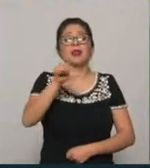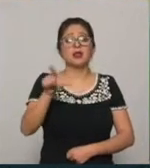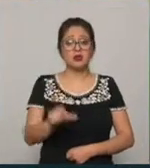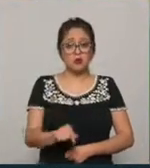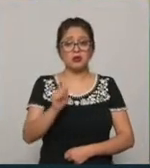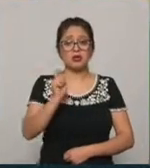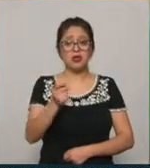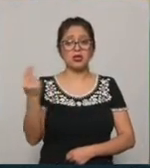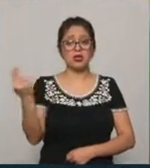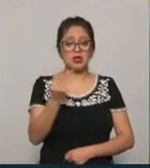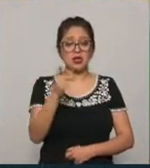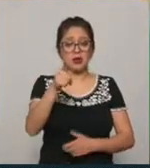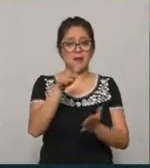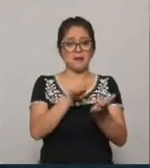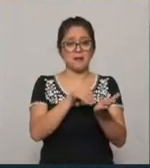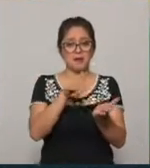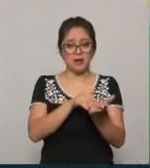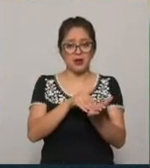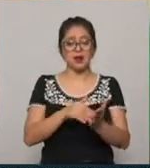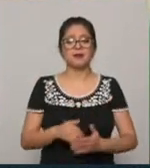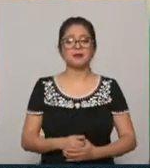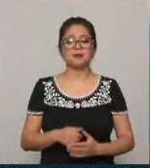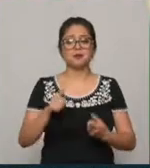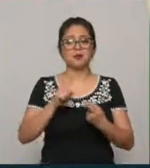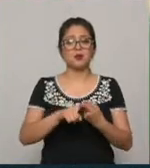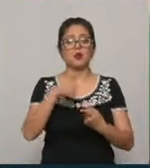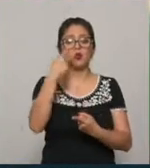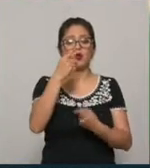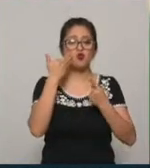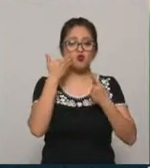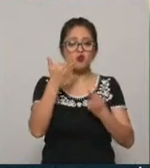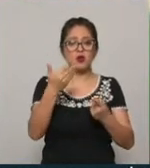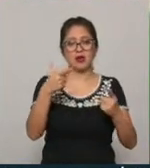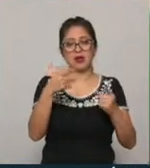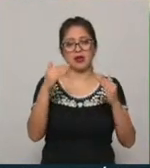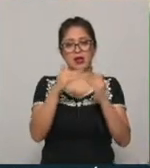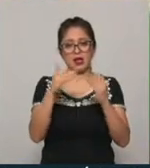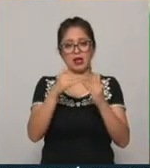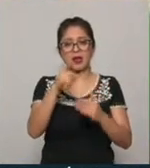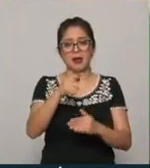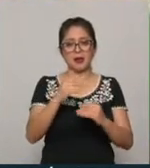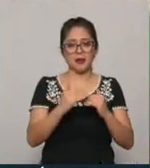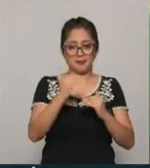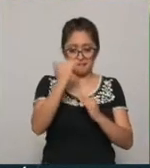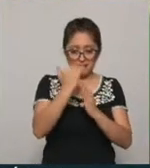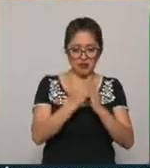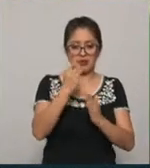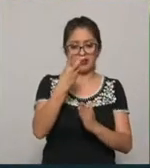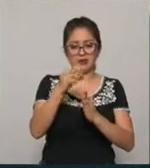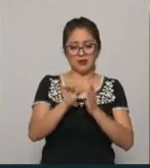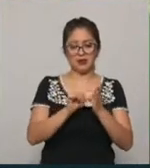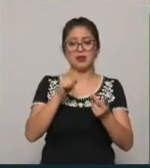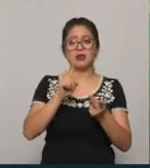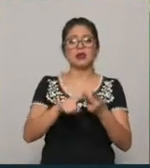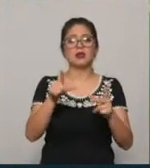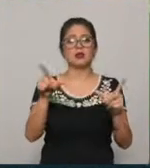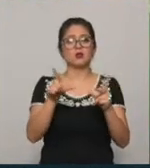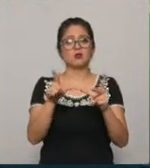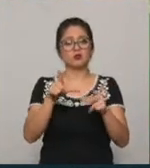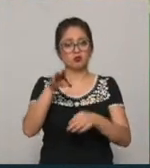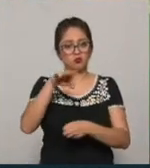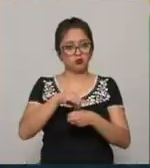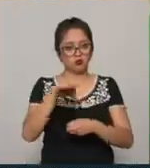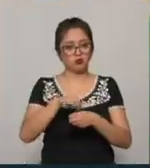pide documentación, que es comprobante de domicilio no mayor a 3 meses, identificación oficial,